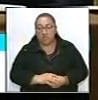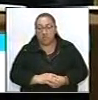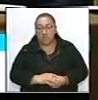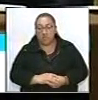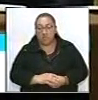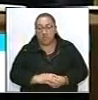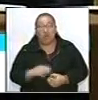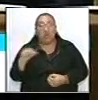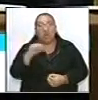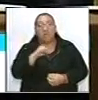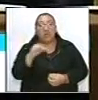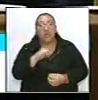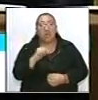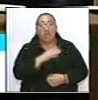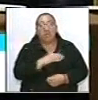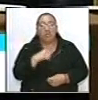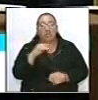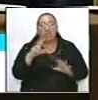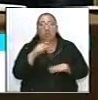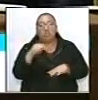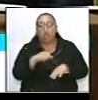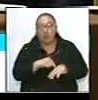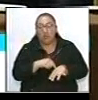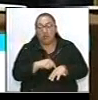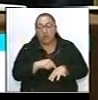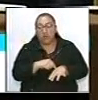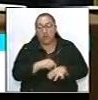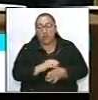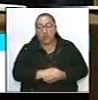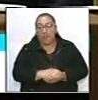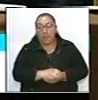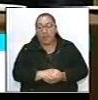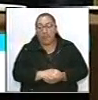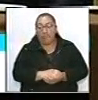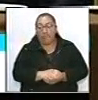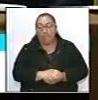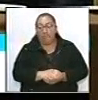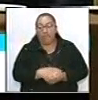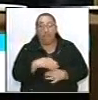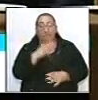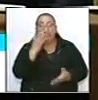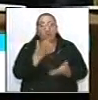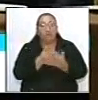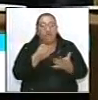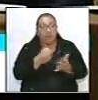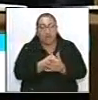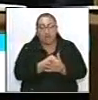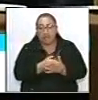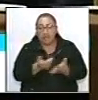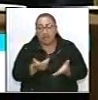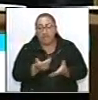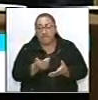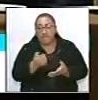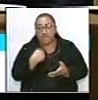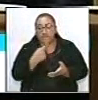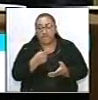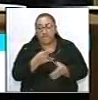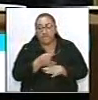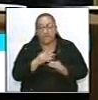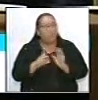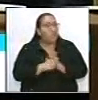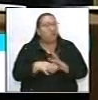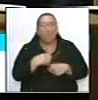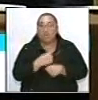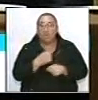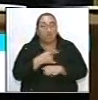camioneta del Estado, después de esas 8 horas, ¿no?, o me decía, pasa un accidente o incidente? Entonces, estamos en contra de la ley, no podemos